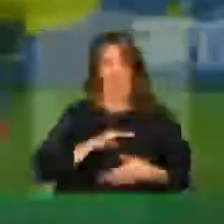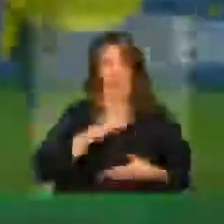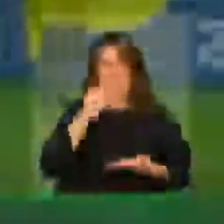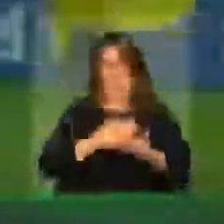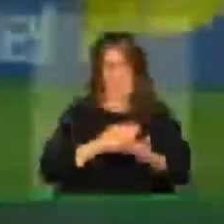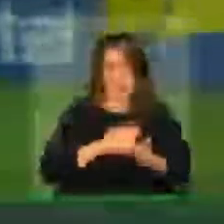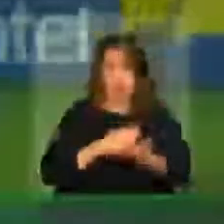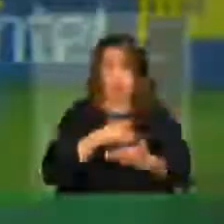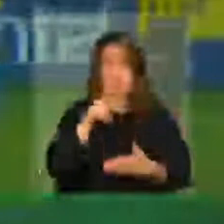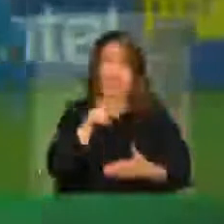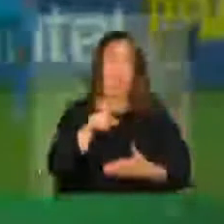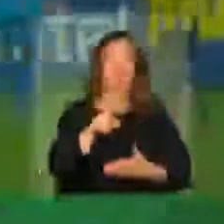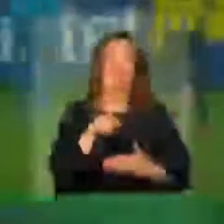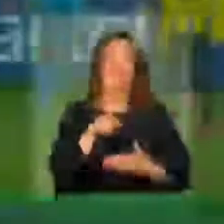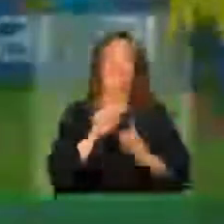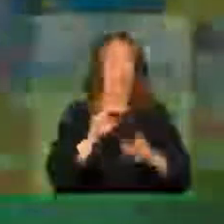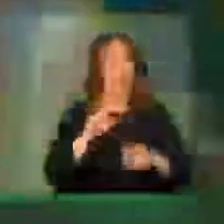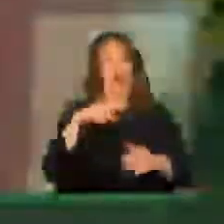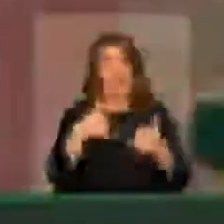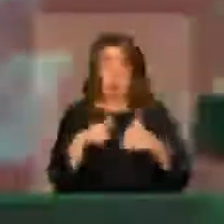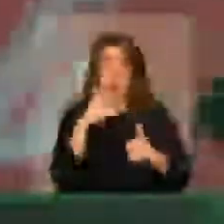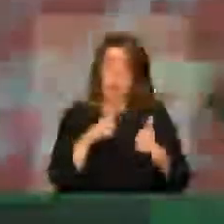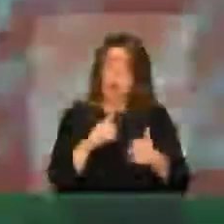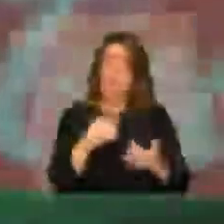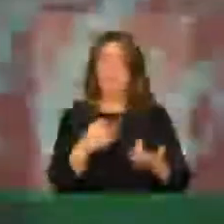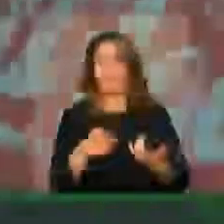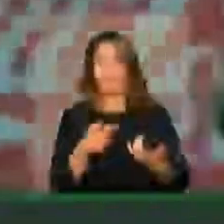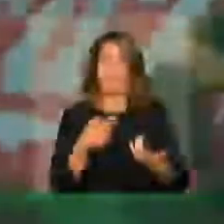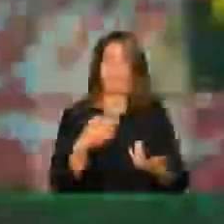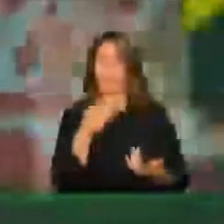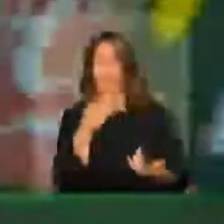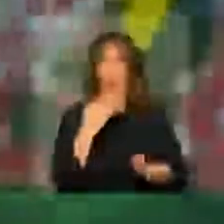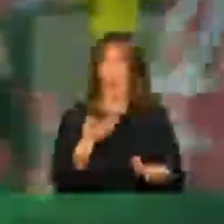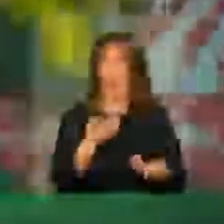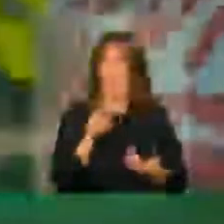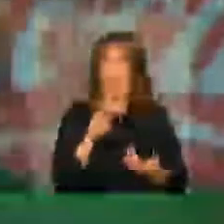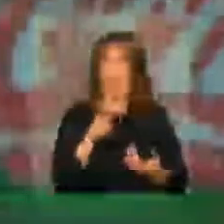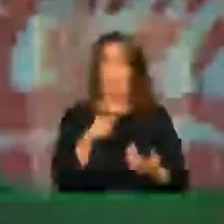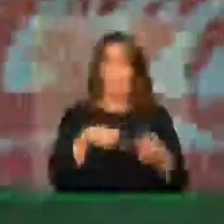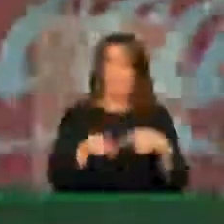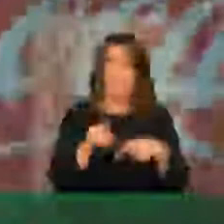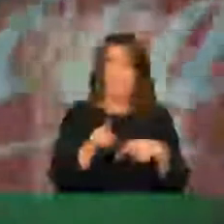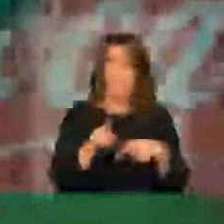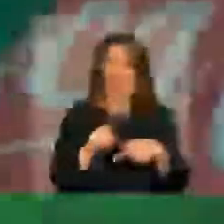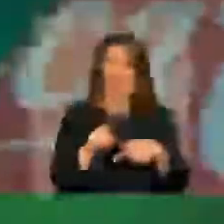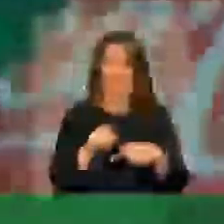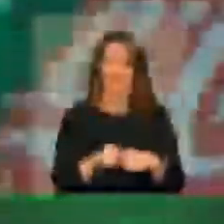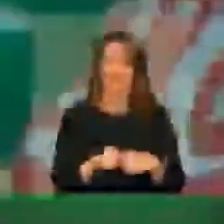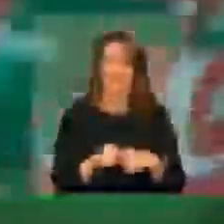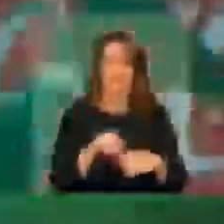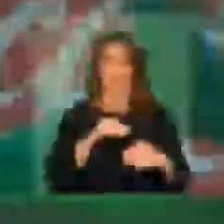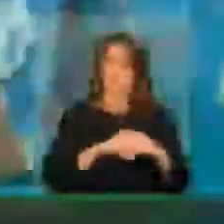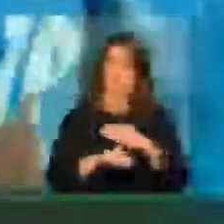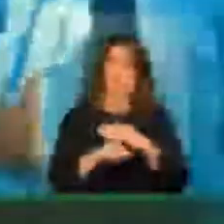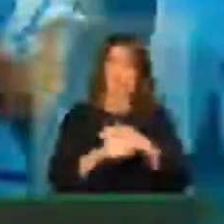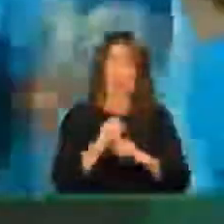allí, en definitiva, es que se presenta otra jugada polémica. Después que puntea la pelota Allende, cuando se barre Rodríguez, se pudo